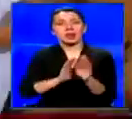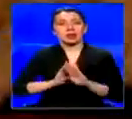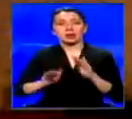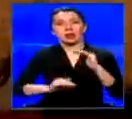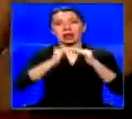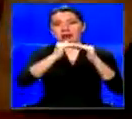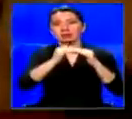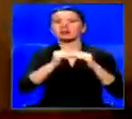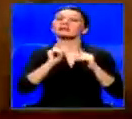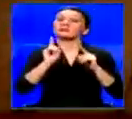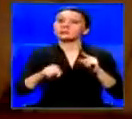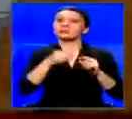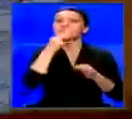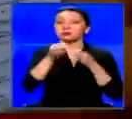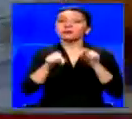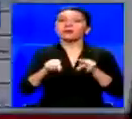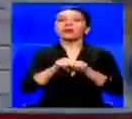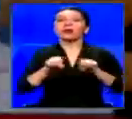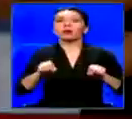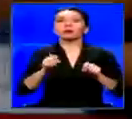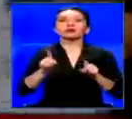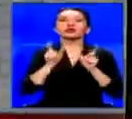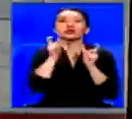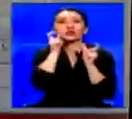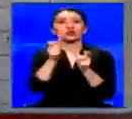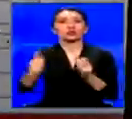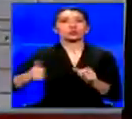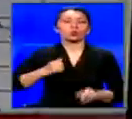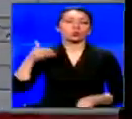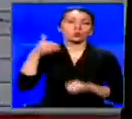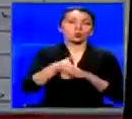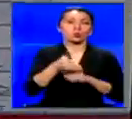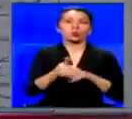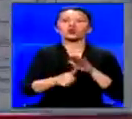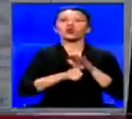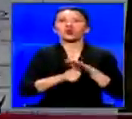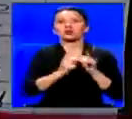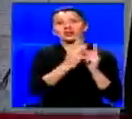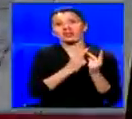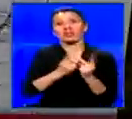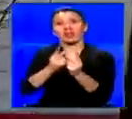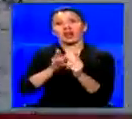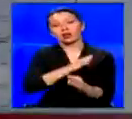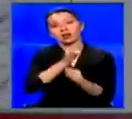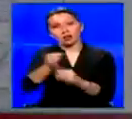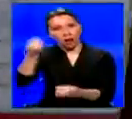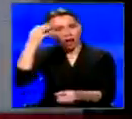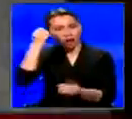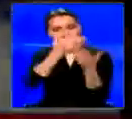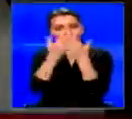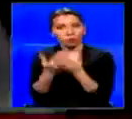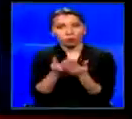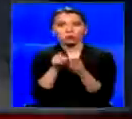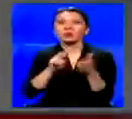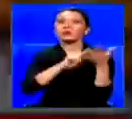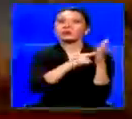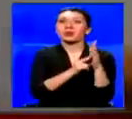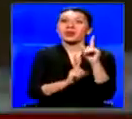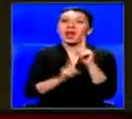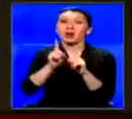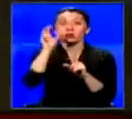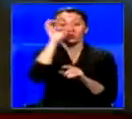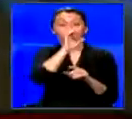pesos. Además, ellos establecen un mecanismo de control de asistencia para los concejales que viajan a estas capacitaciones. El problema es que hay agencias